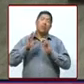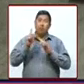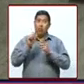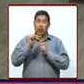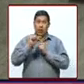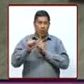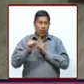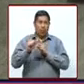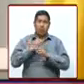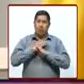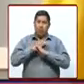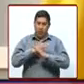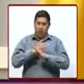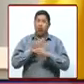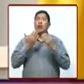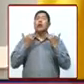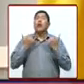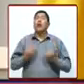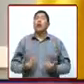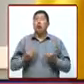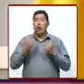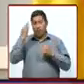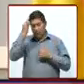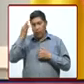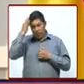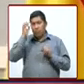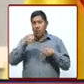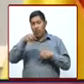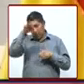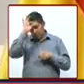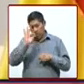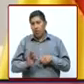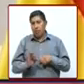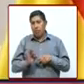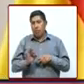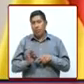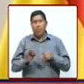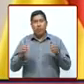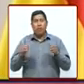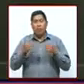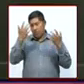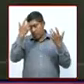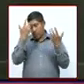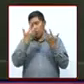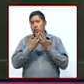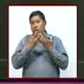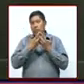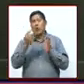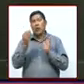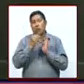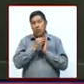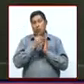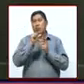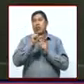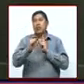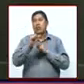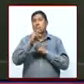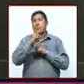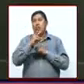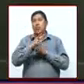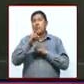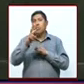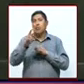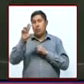artículo que impide que el actual fiscal pueda ser designado en ese Cargo en concordancia con lo que establece el artículo